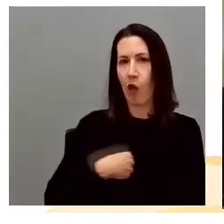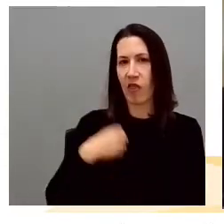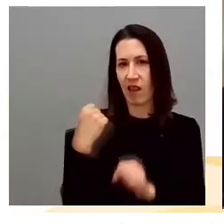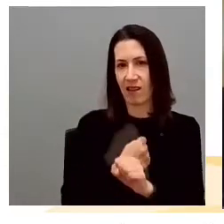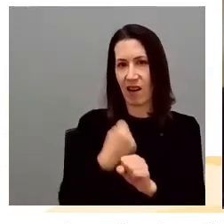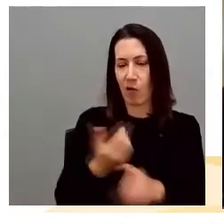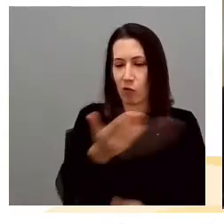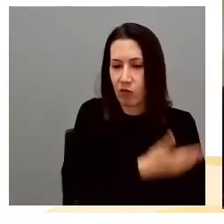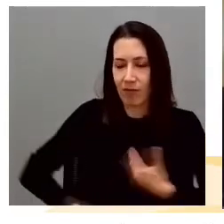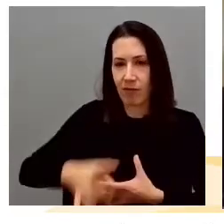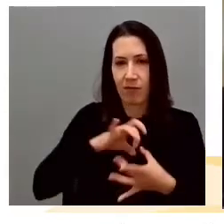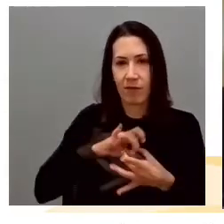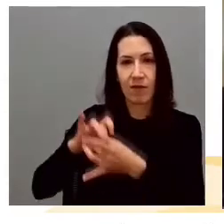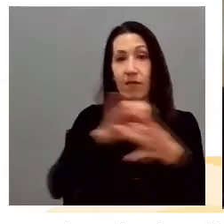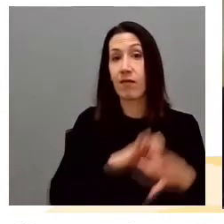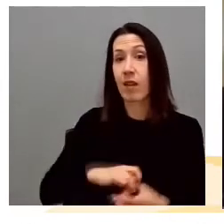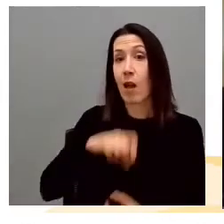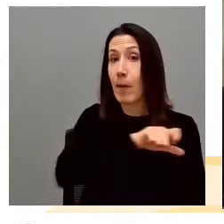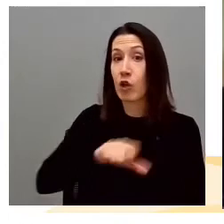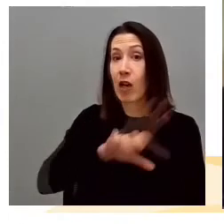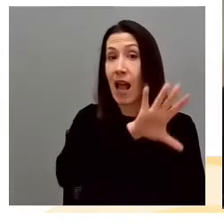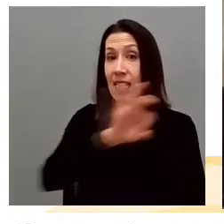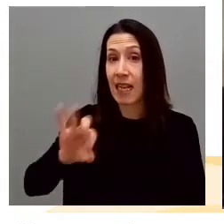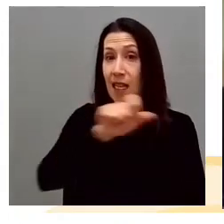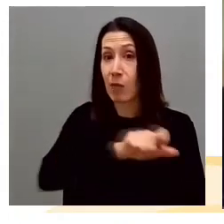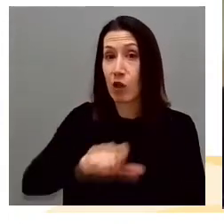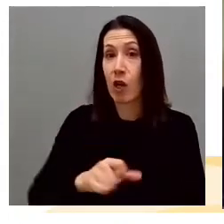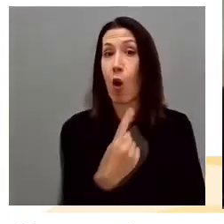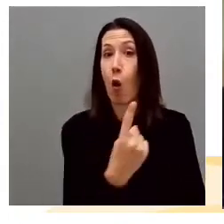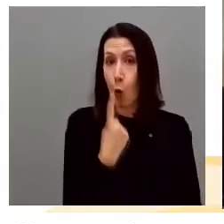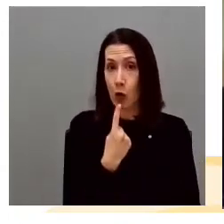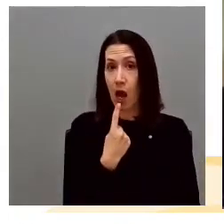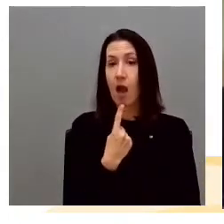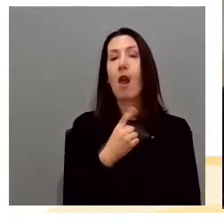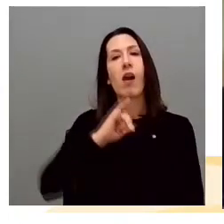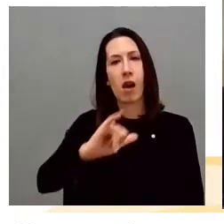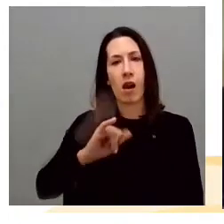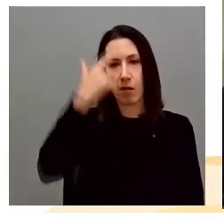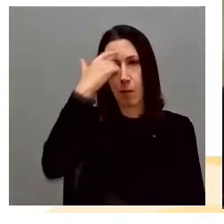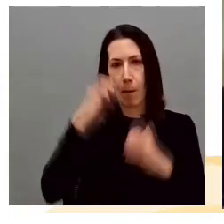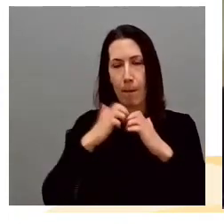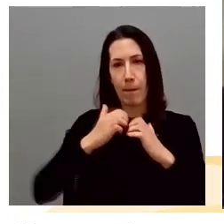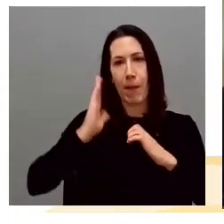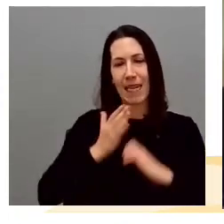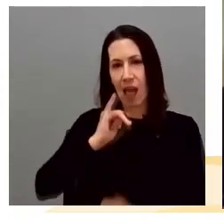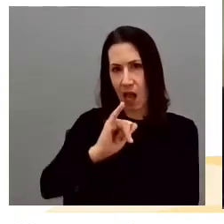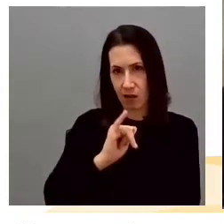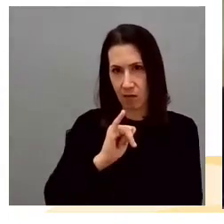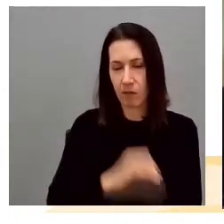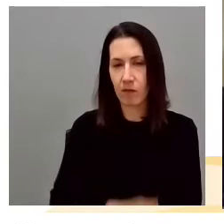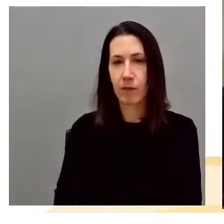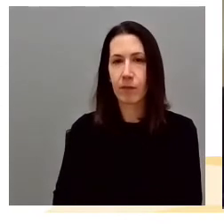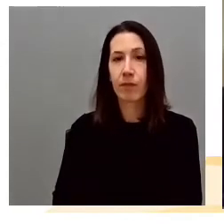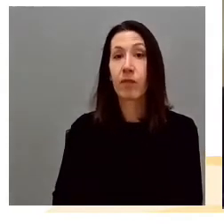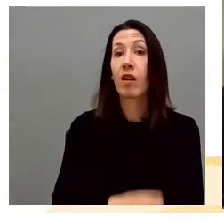de cada 500 personas en España tiene parálisis cerebral. Uno de